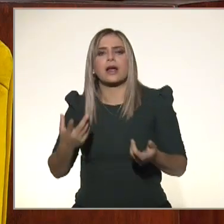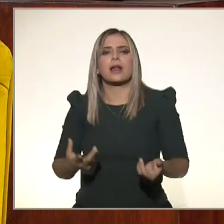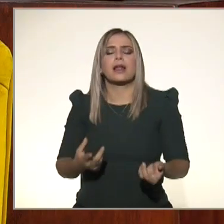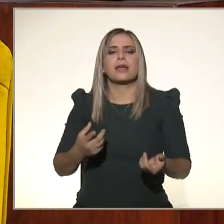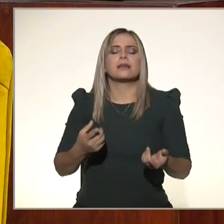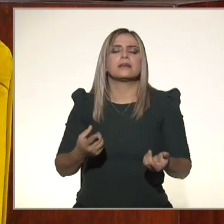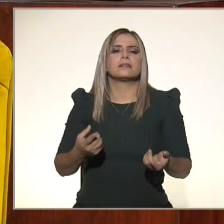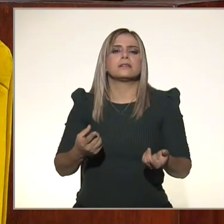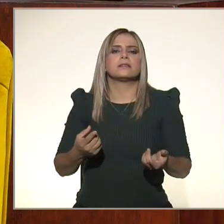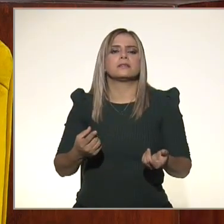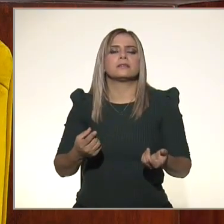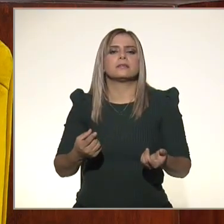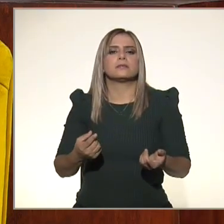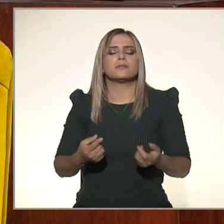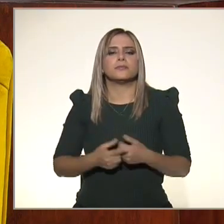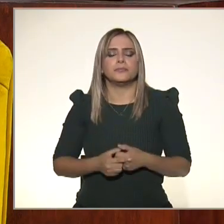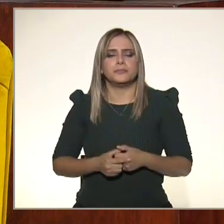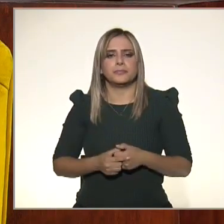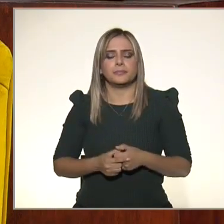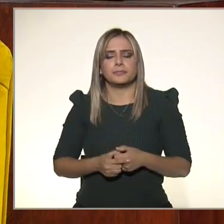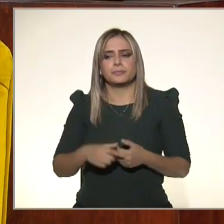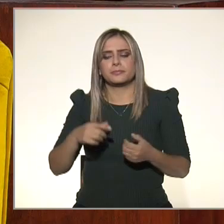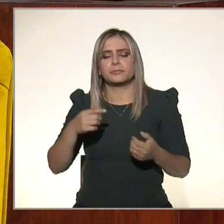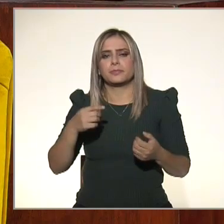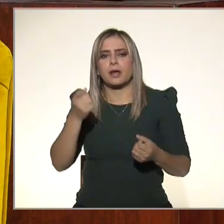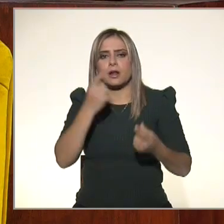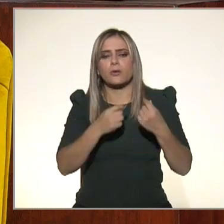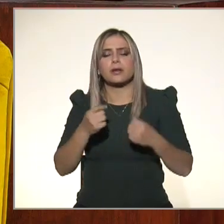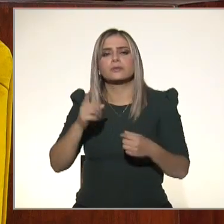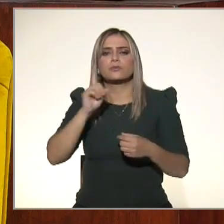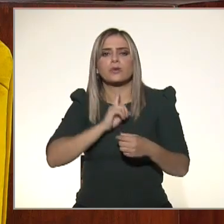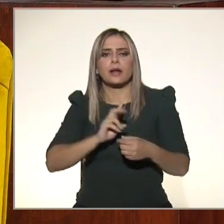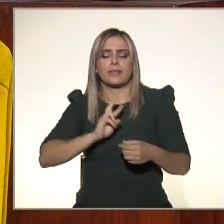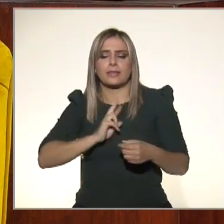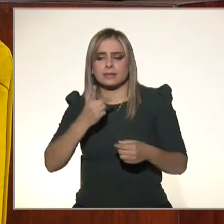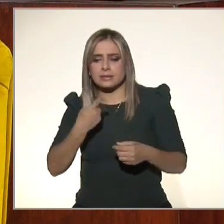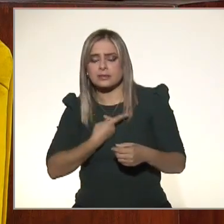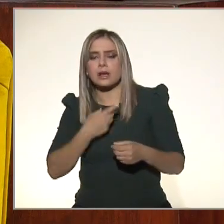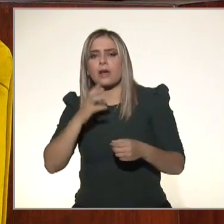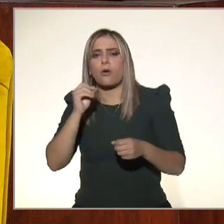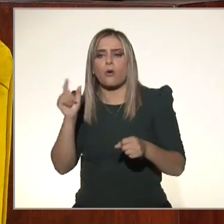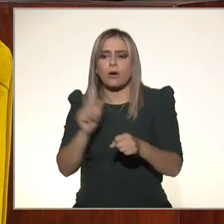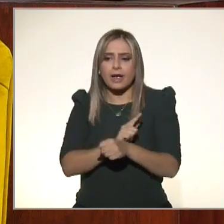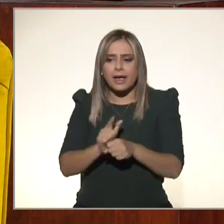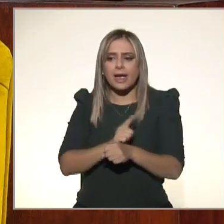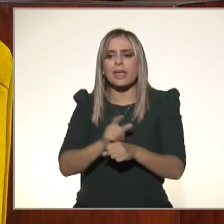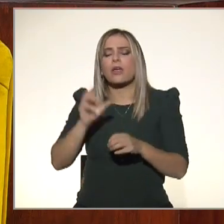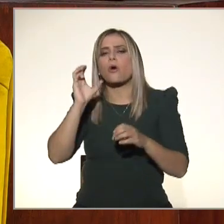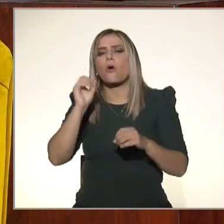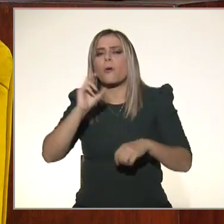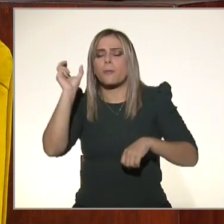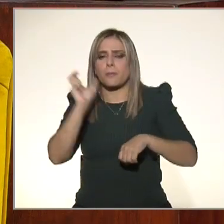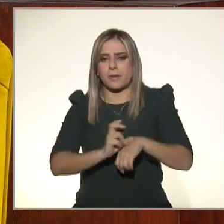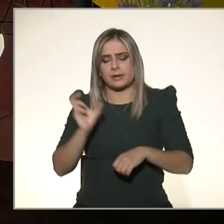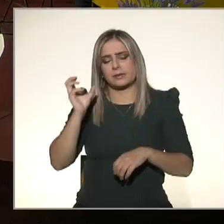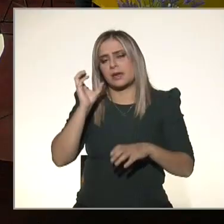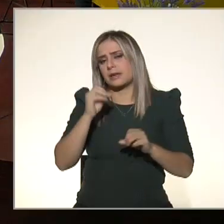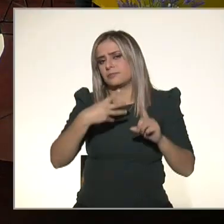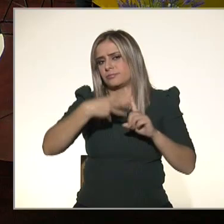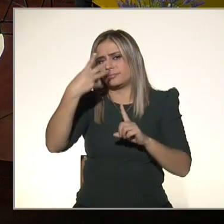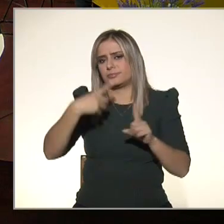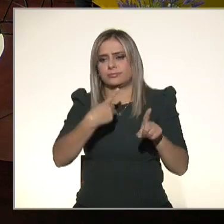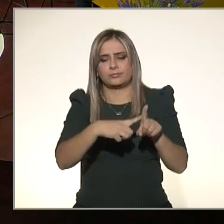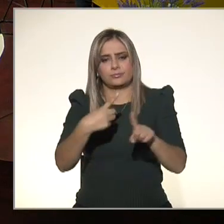pueden ser personas transexuales, homosexuales u heterosexuales. Ok, ¿Verdad? toda esta es la diversidad que